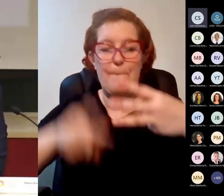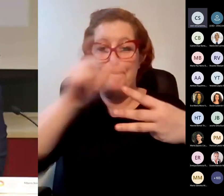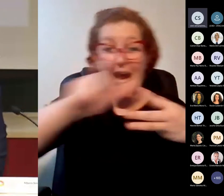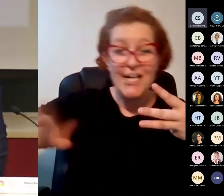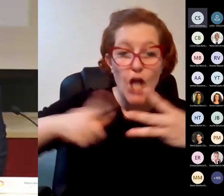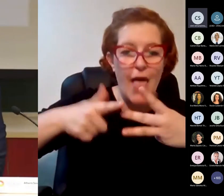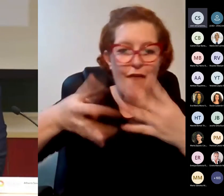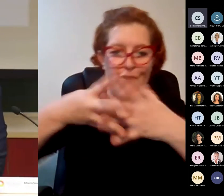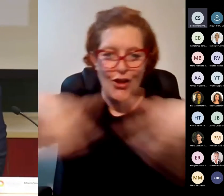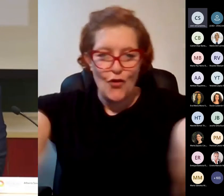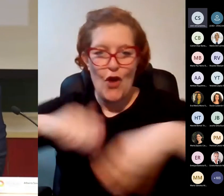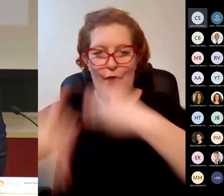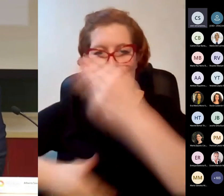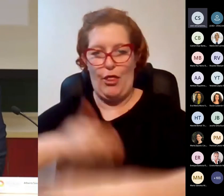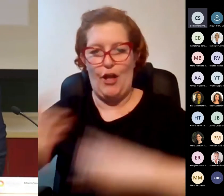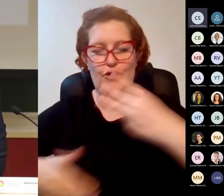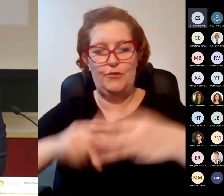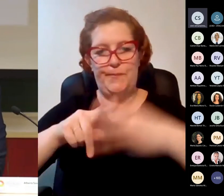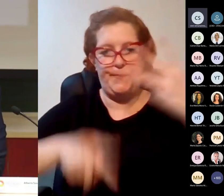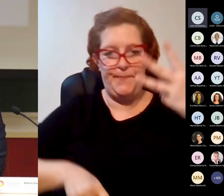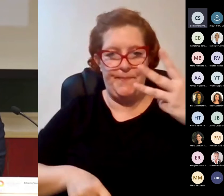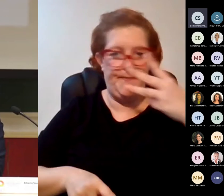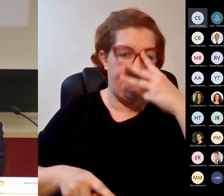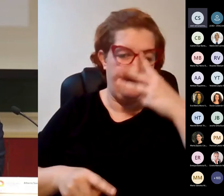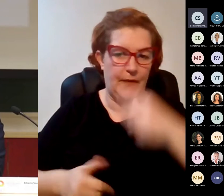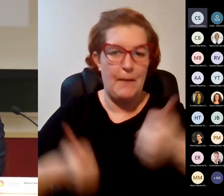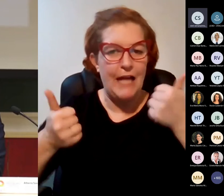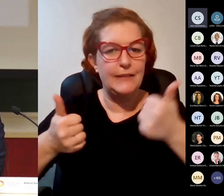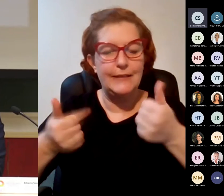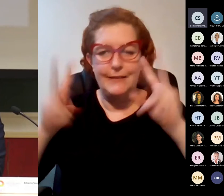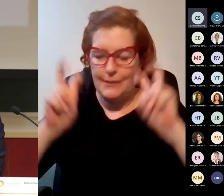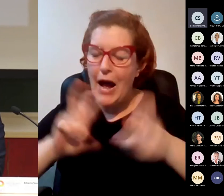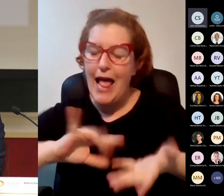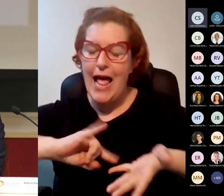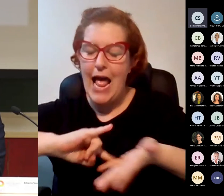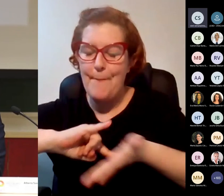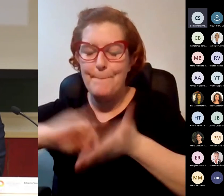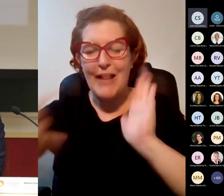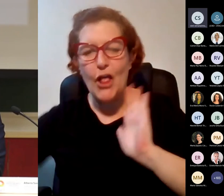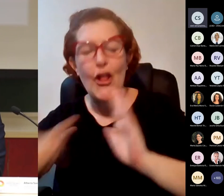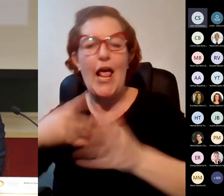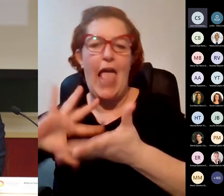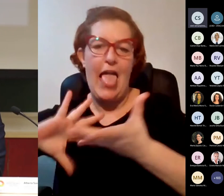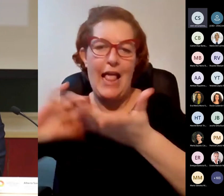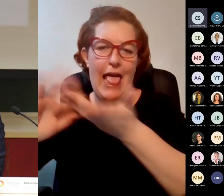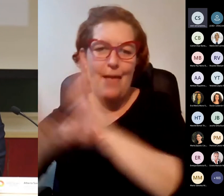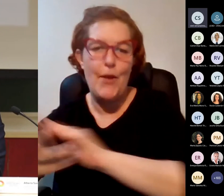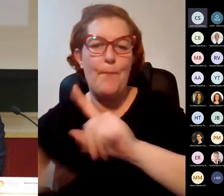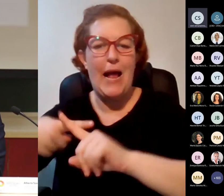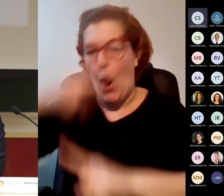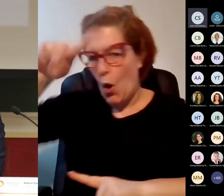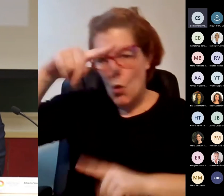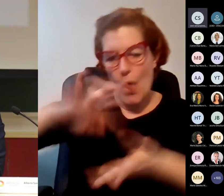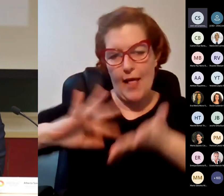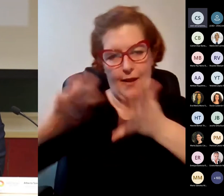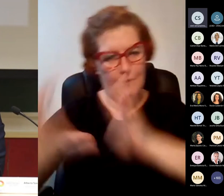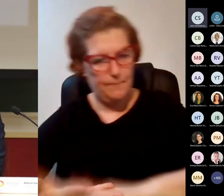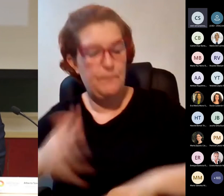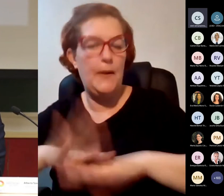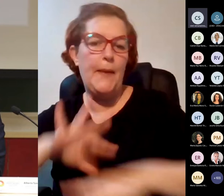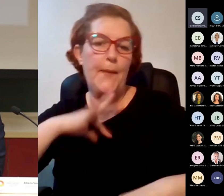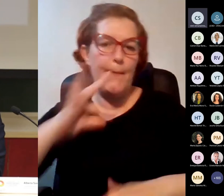y acompañados sobre todo de campo de dios' metodológicos y culturales en toda la comunidad universitaria de forma que pudiera aceptar de forma